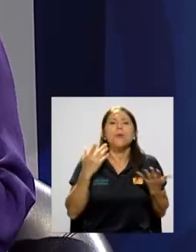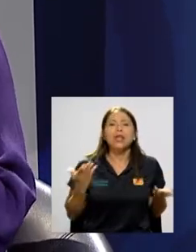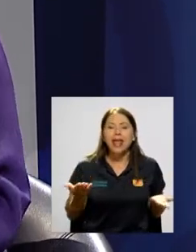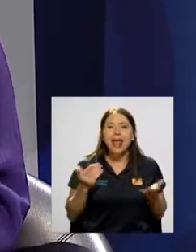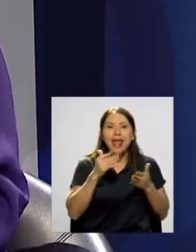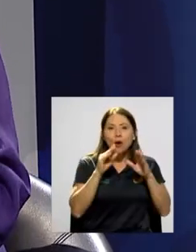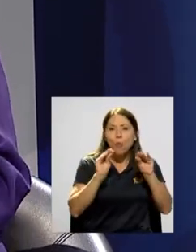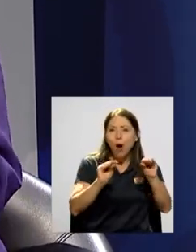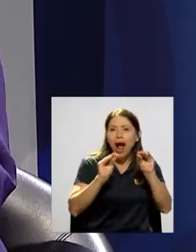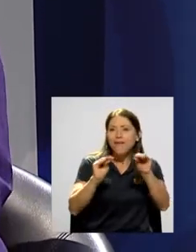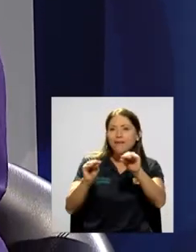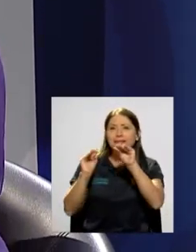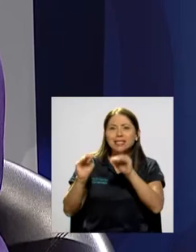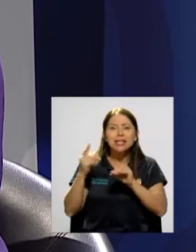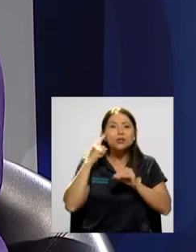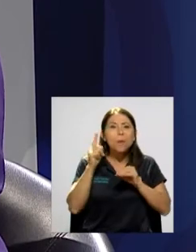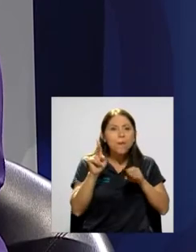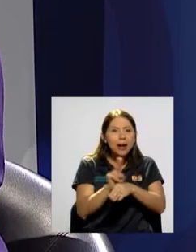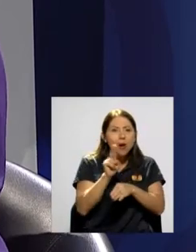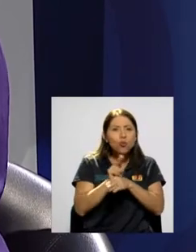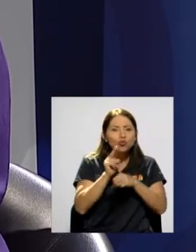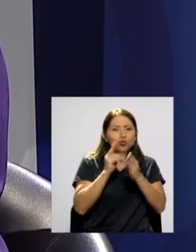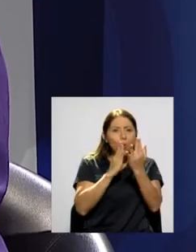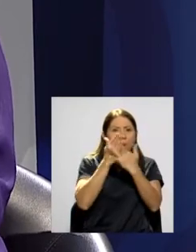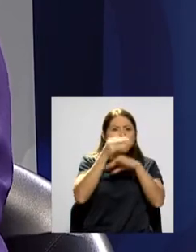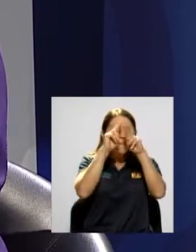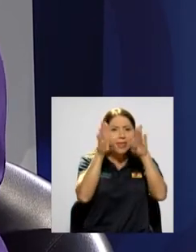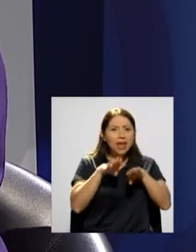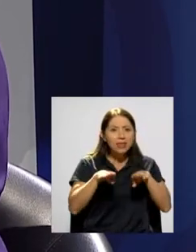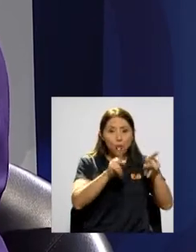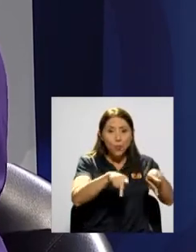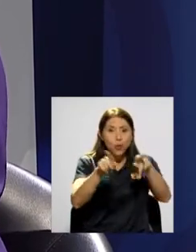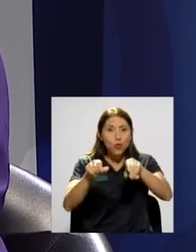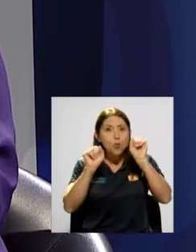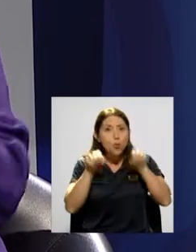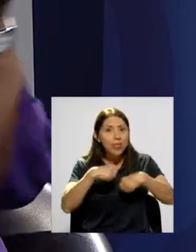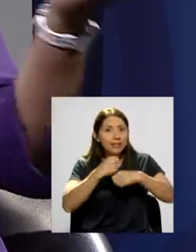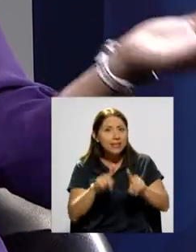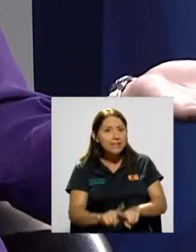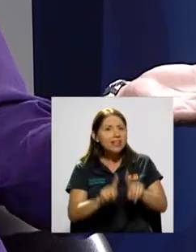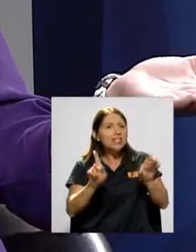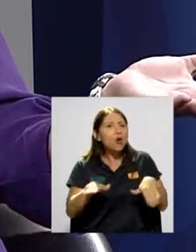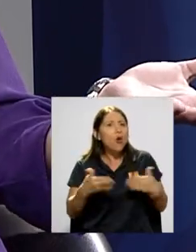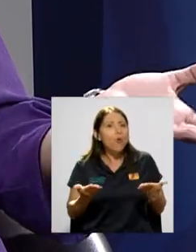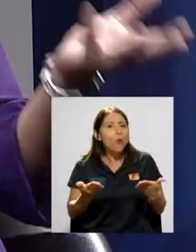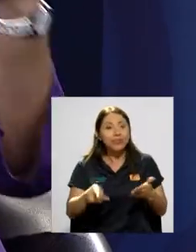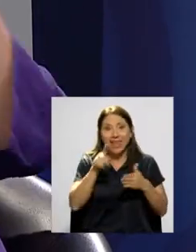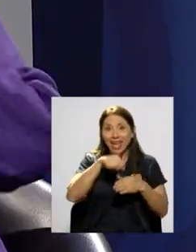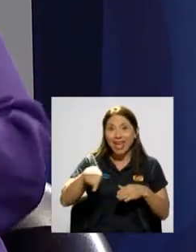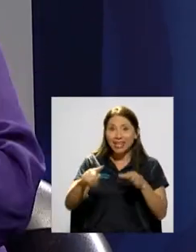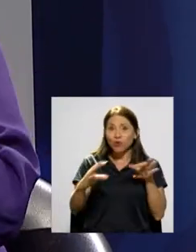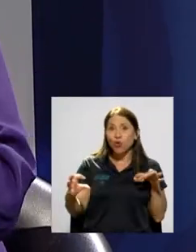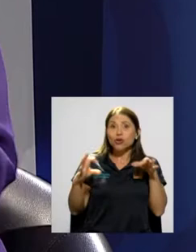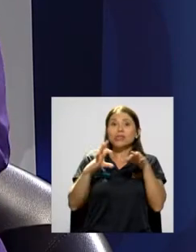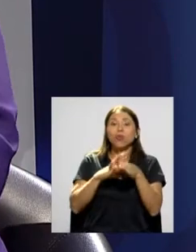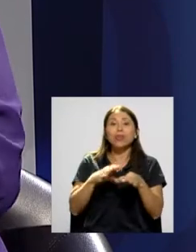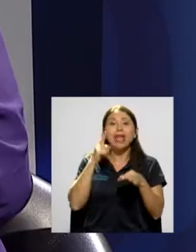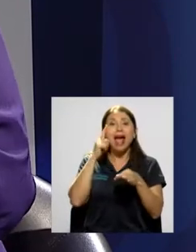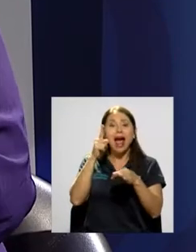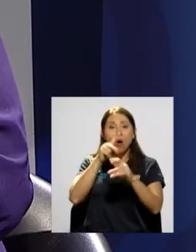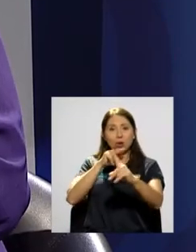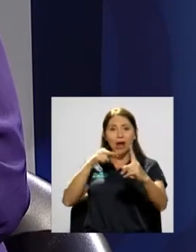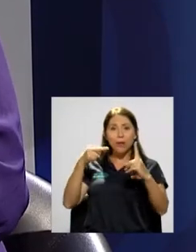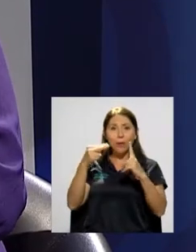la población, ¿cuántas capacidades tiene para distinguir? Bueno, esto corresponde a una línea editorial de un periódico, esto corresponde a una